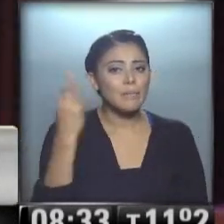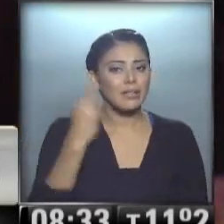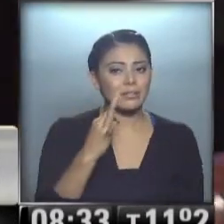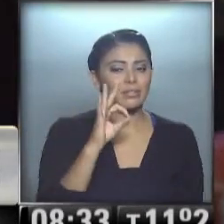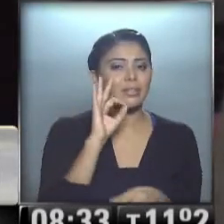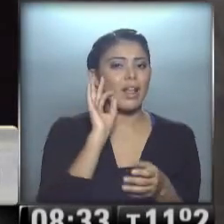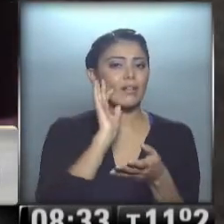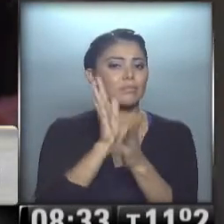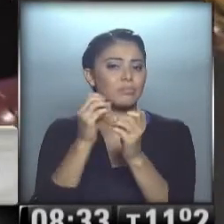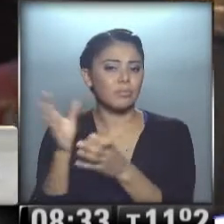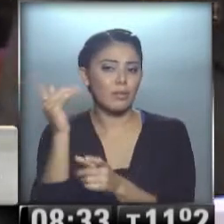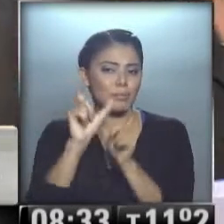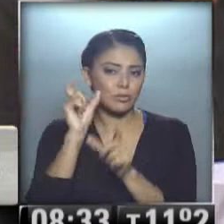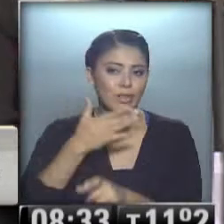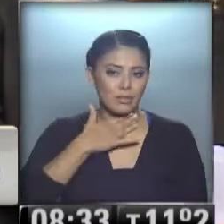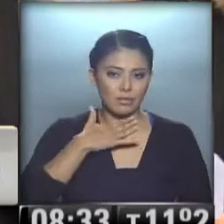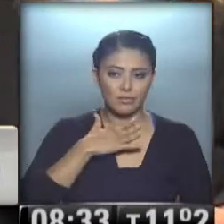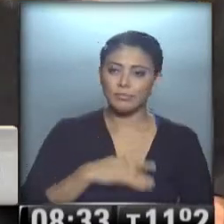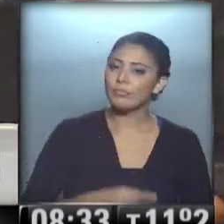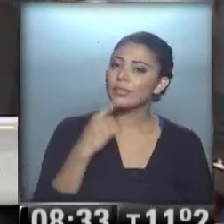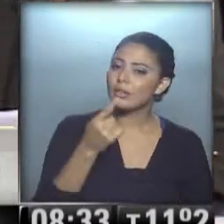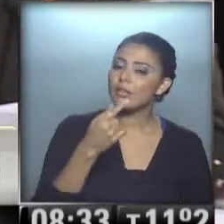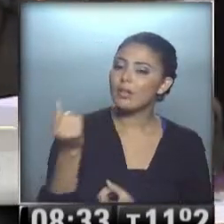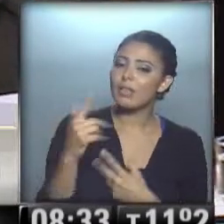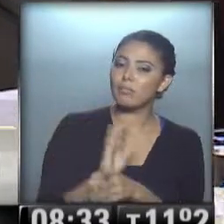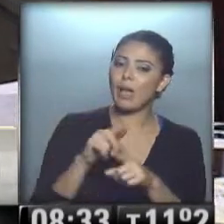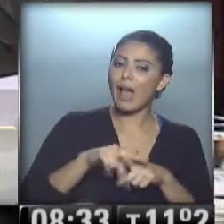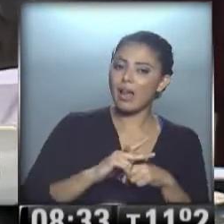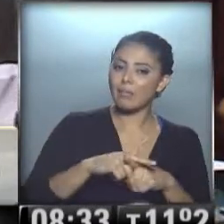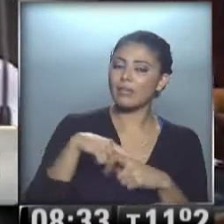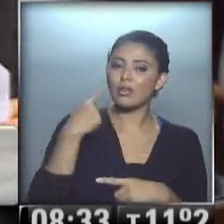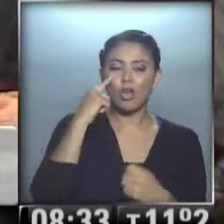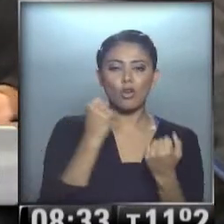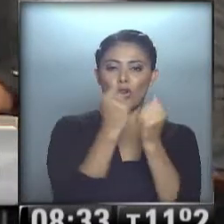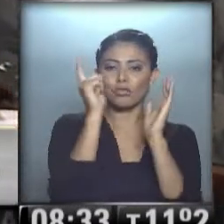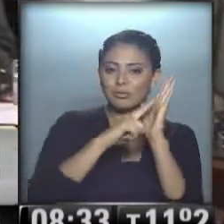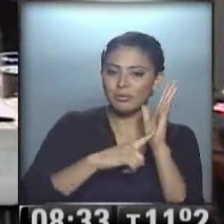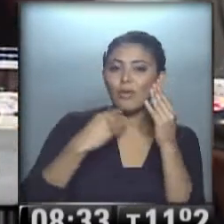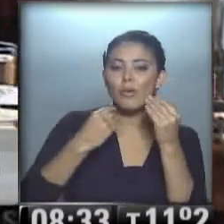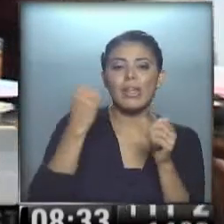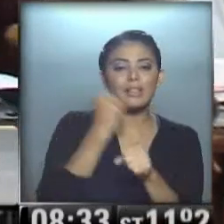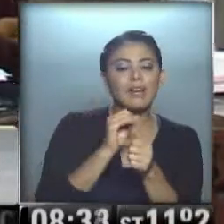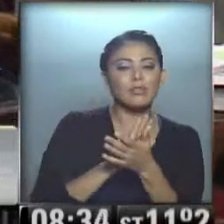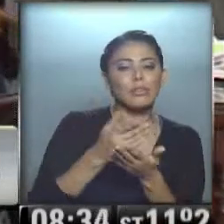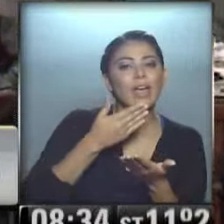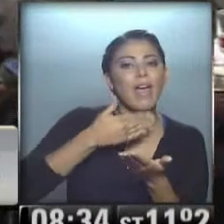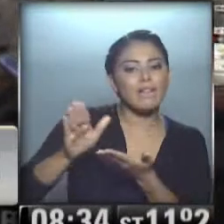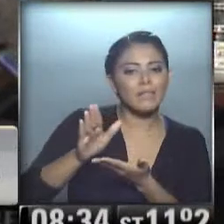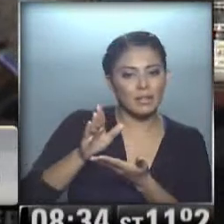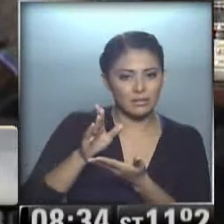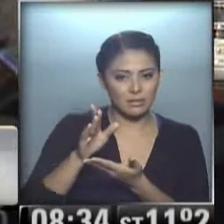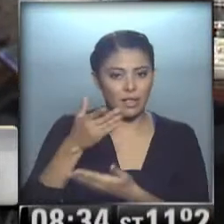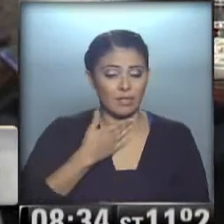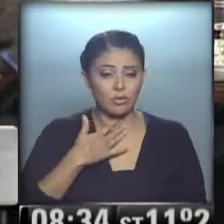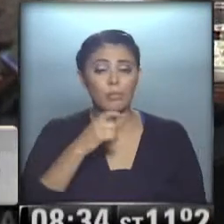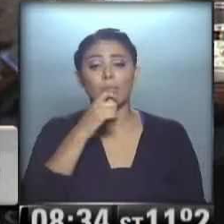territorio masivamente. Nos da herramientas y nos regula como Secretaría para trabajar el tema de la prevención. O sea, enmarca el proyecto